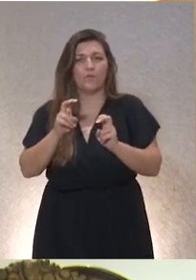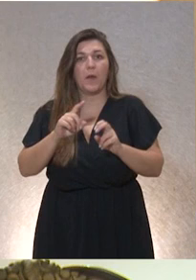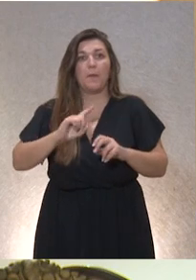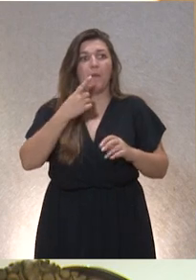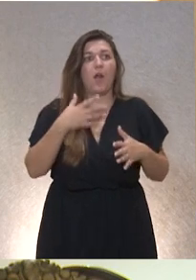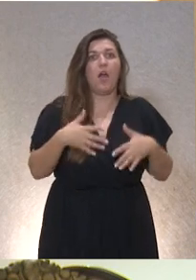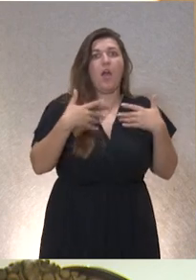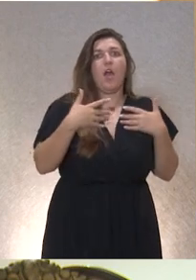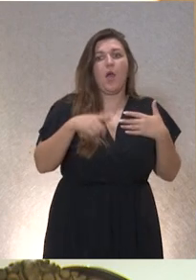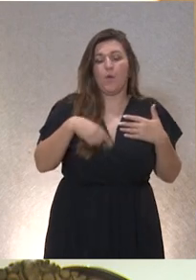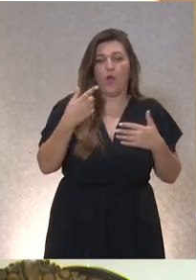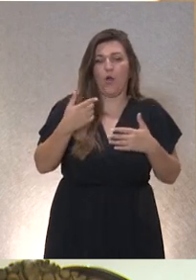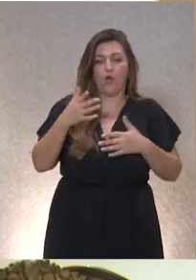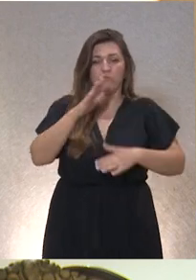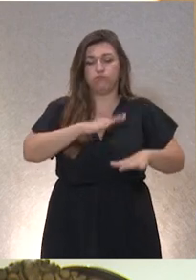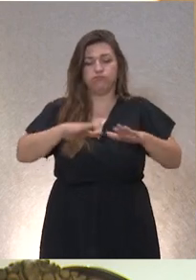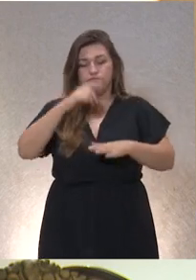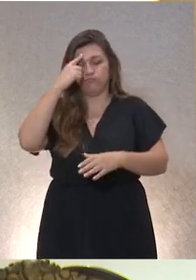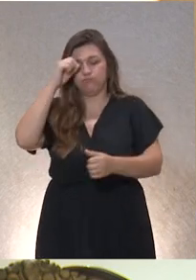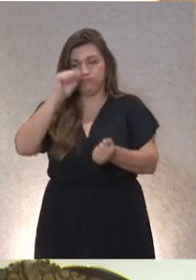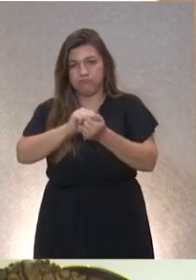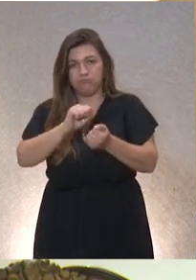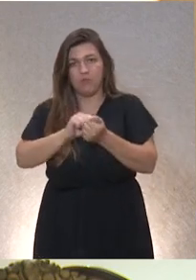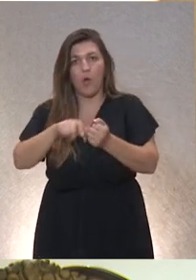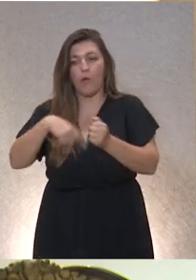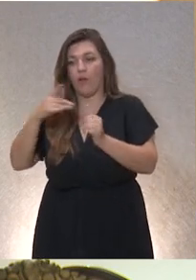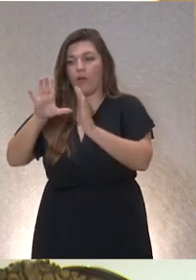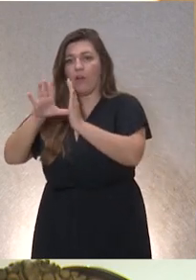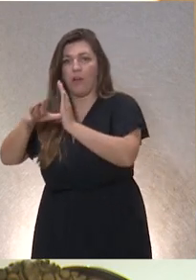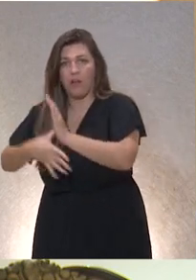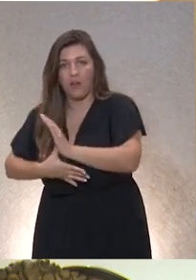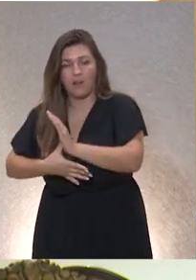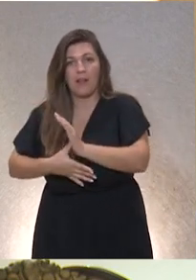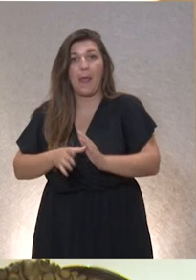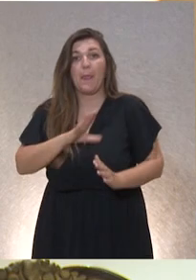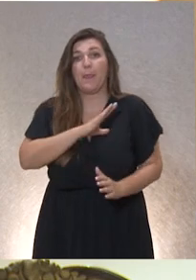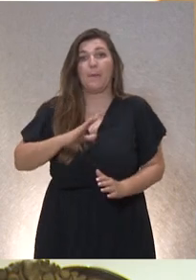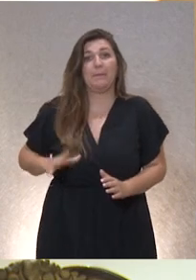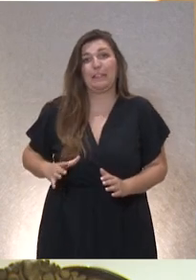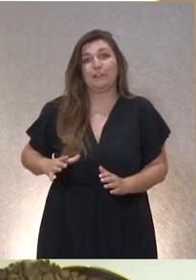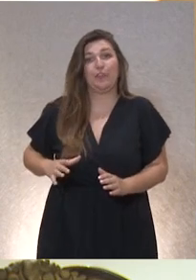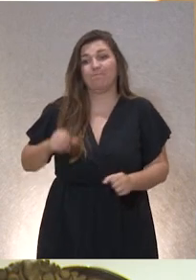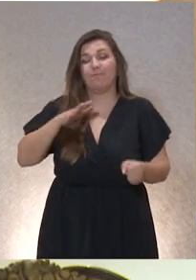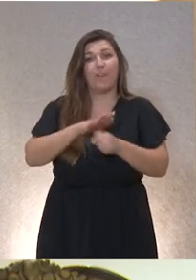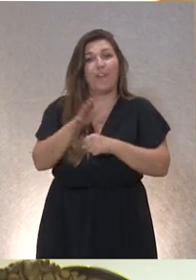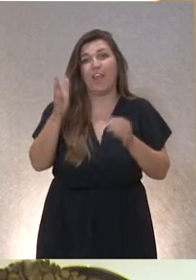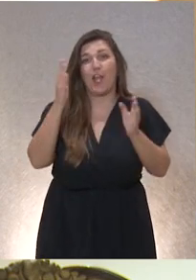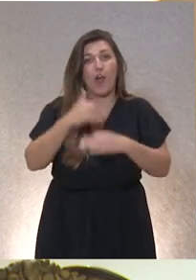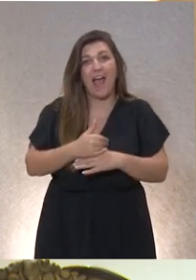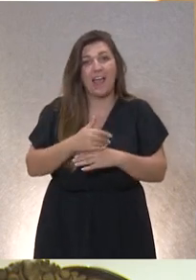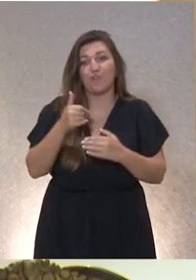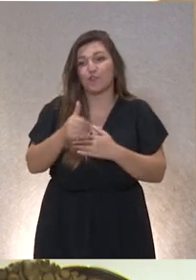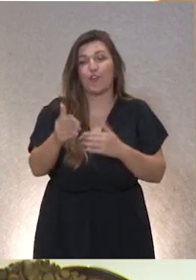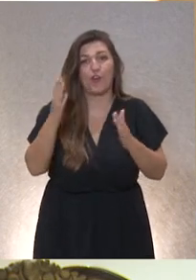torpeza finalmente retraso de momento han perdido influencia y futuro han aparecido nuevos medios